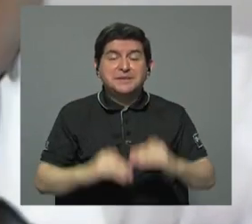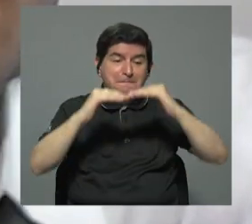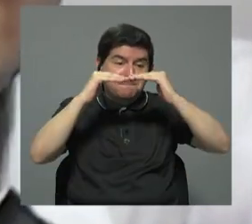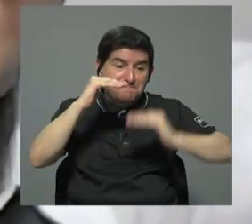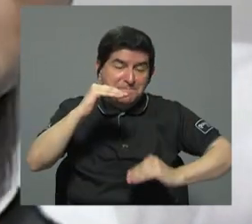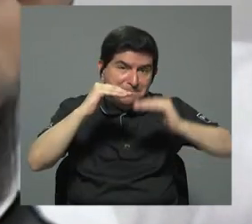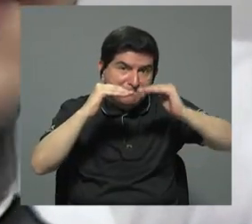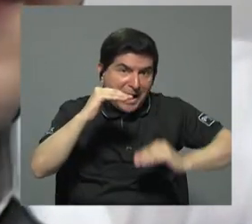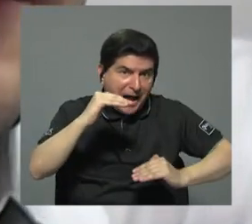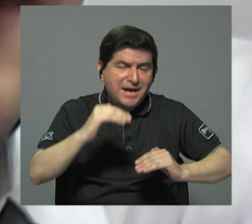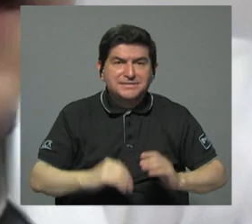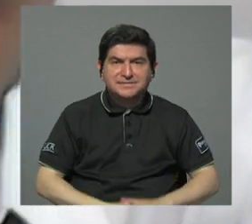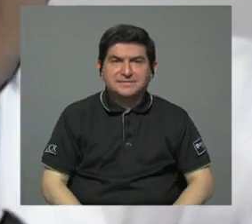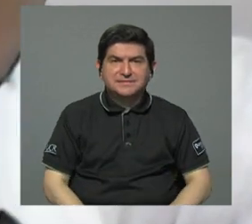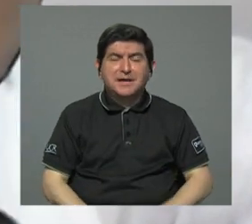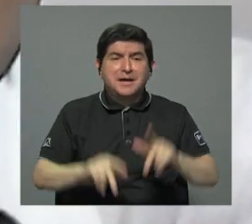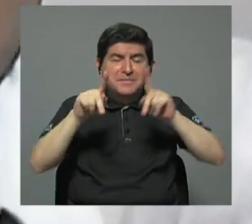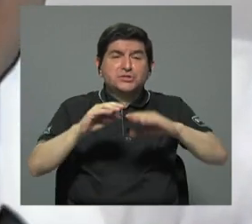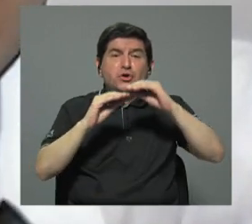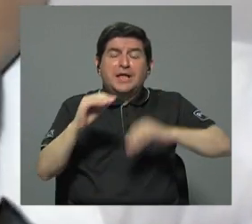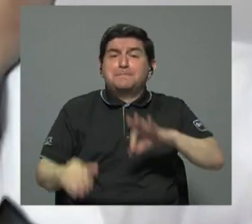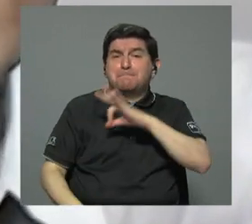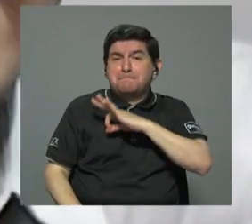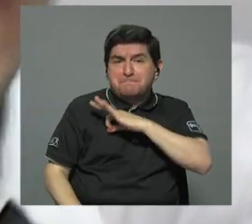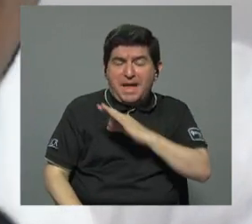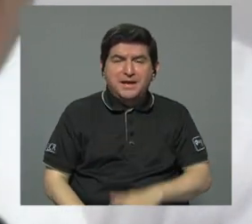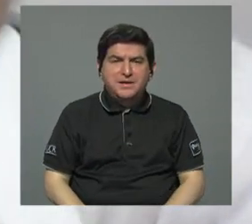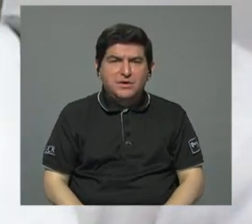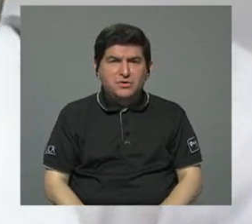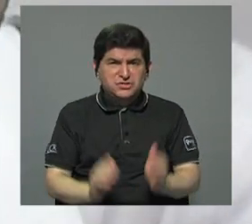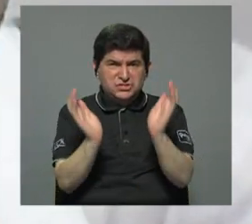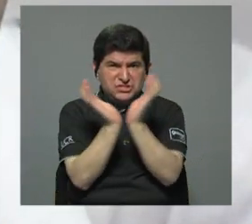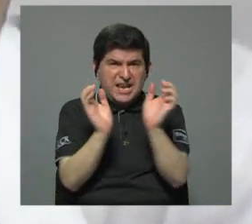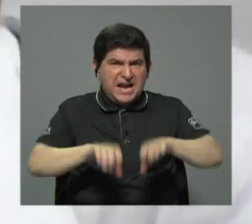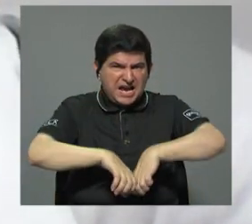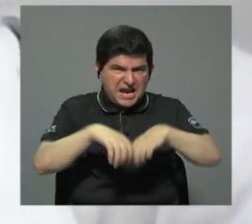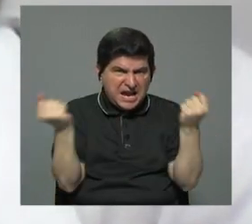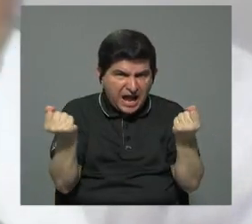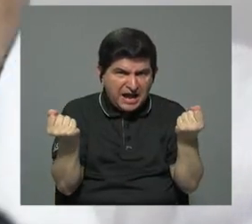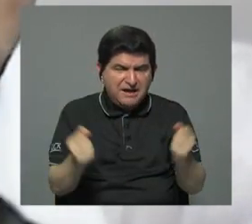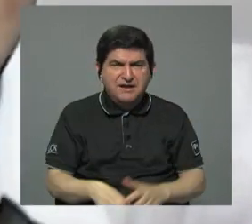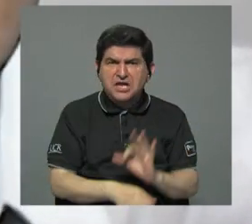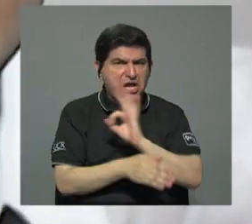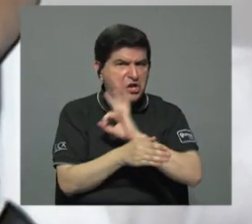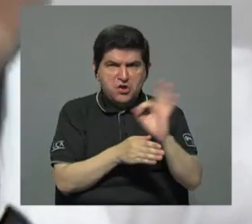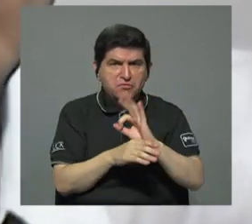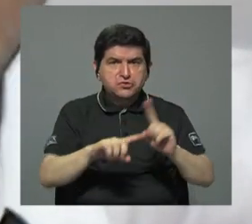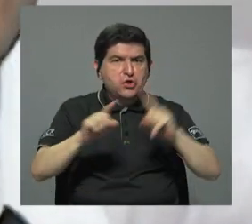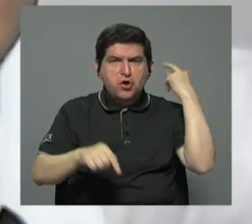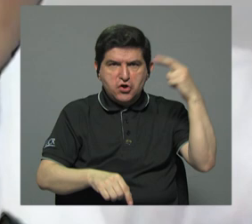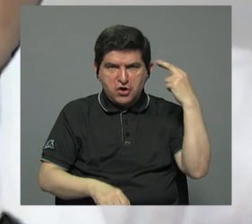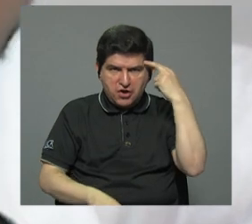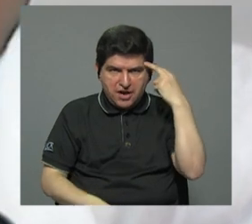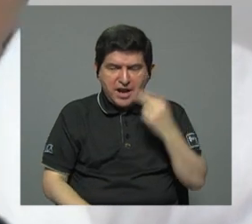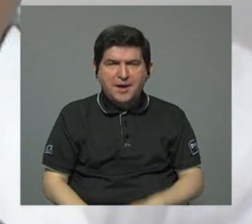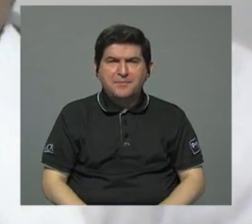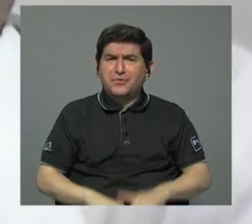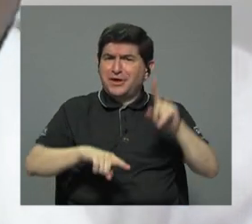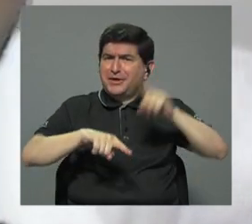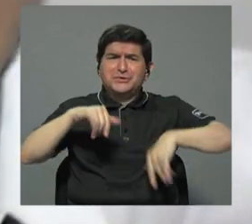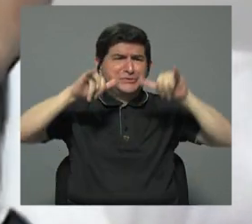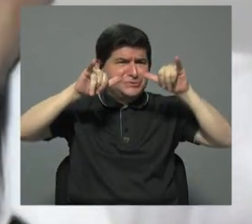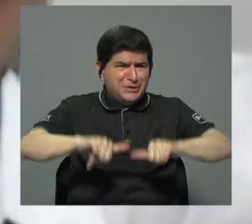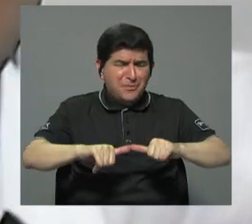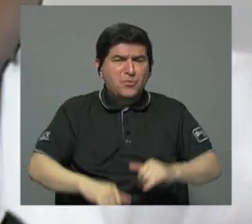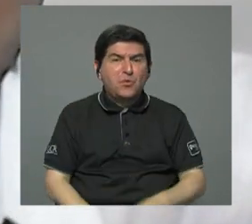bajos o las clases más desfavorecidas, porque si la caja quiebra o si la caja se cae por X o Y motivo, por esta insostenibilidad o